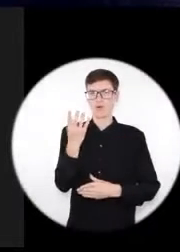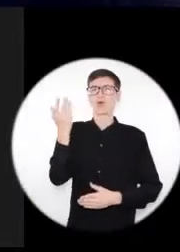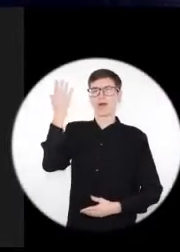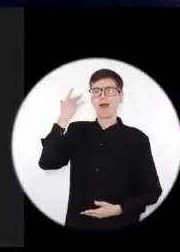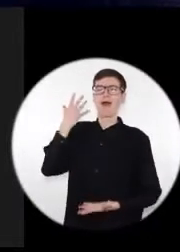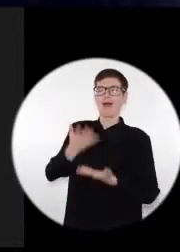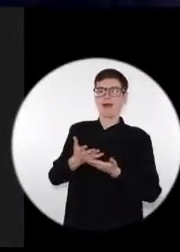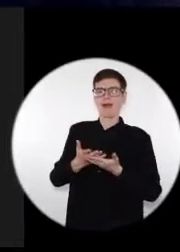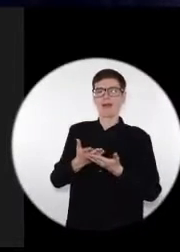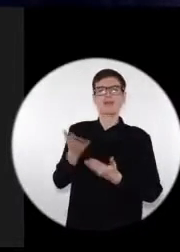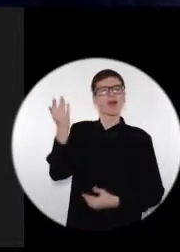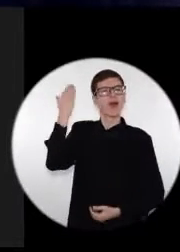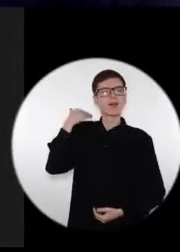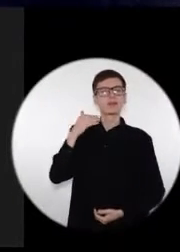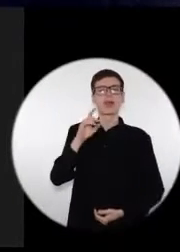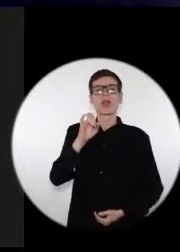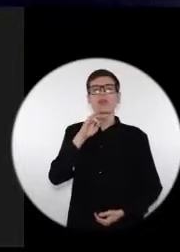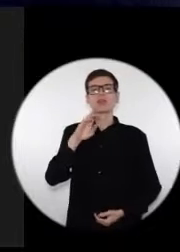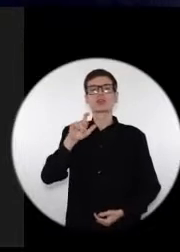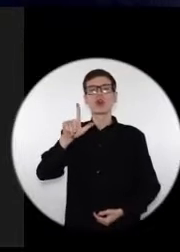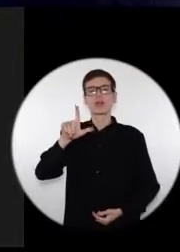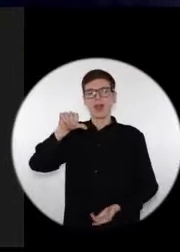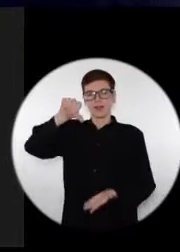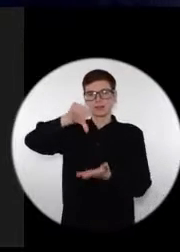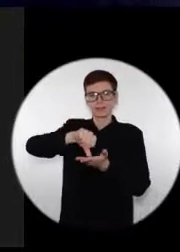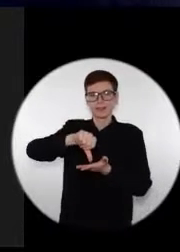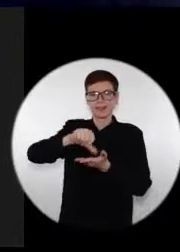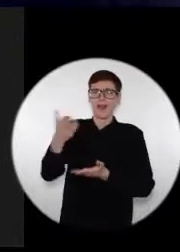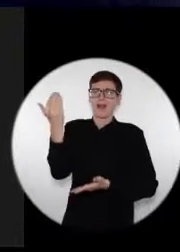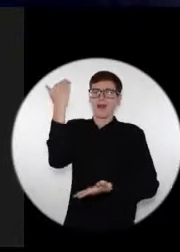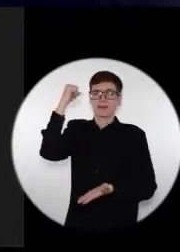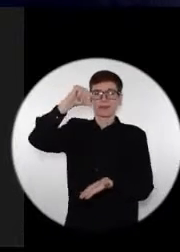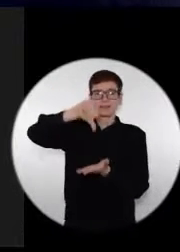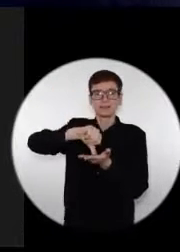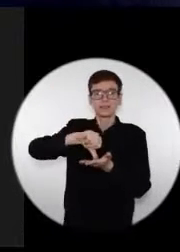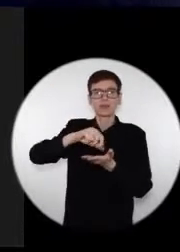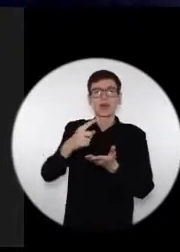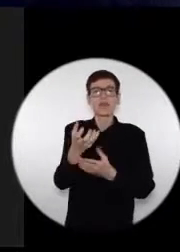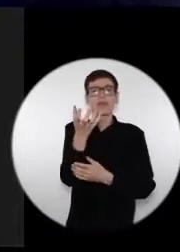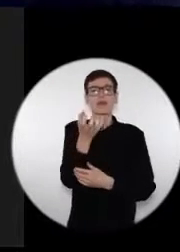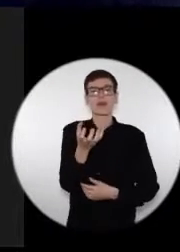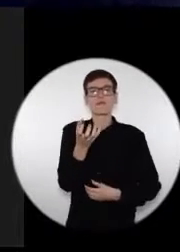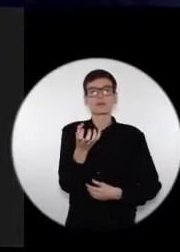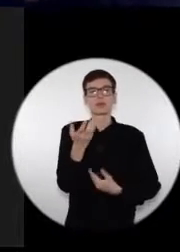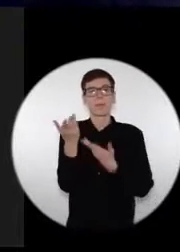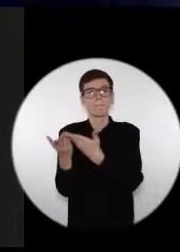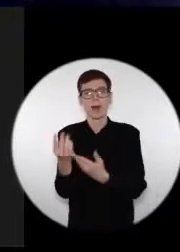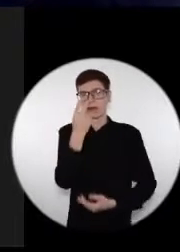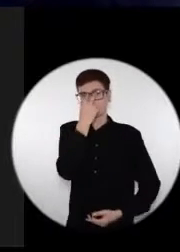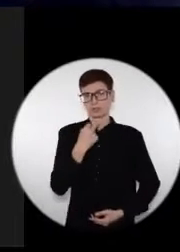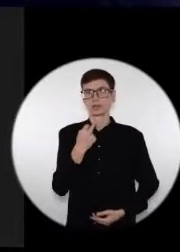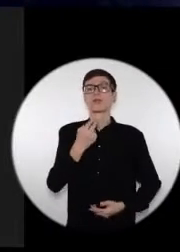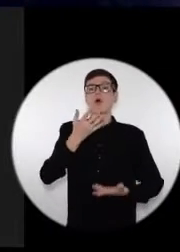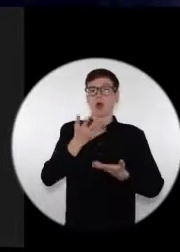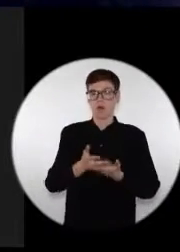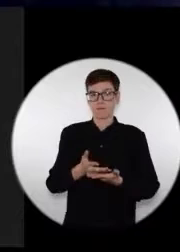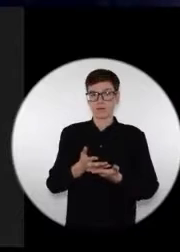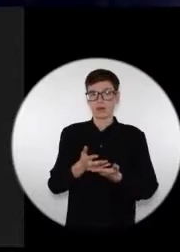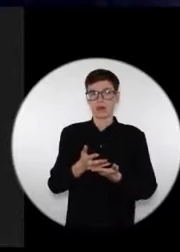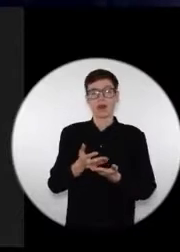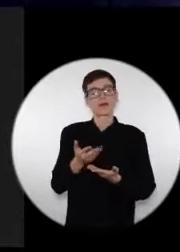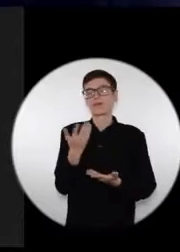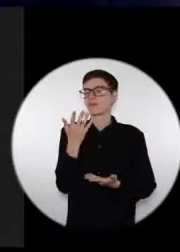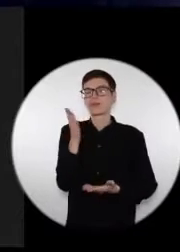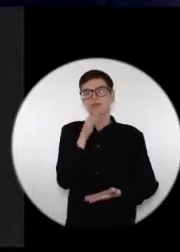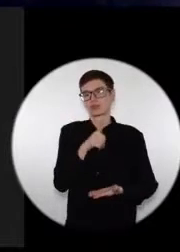a iniciativa de la biblioteca central para ciegos el antes existía el centro centro grabación